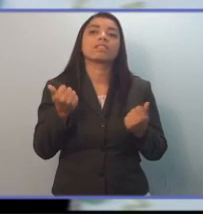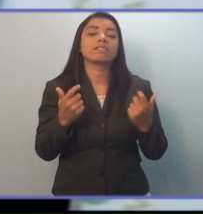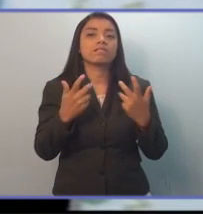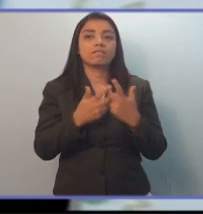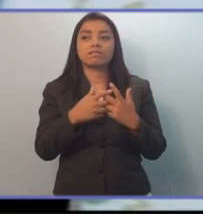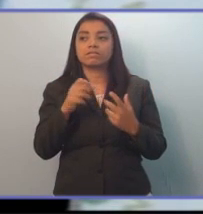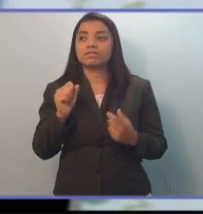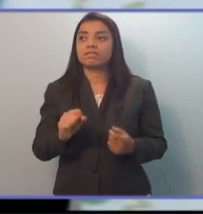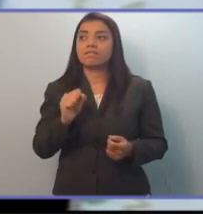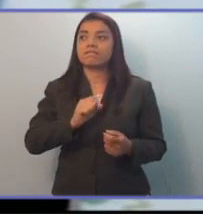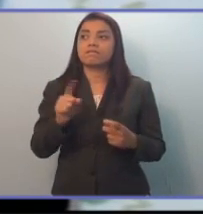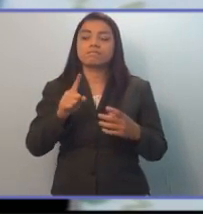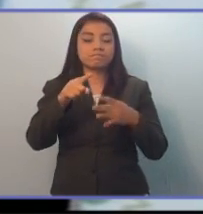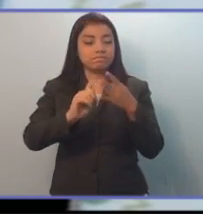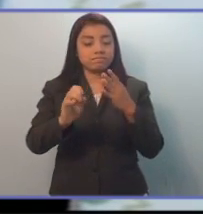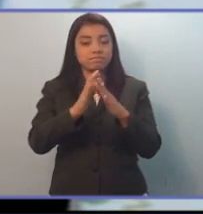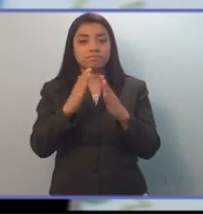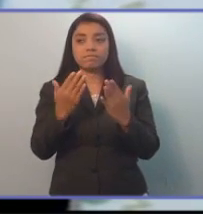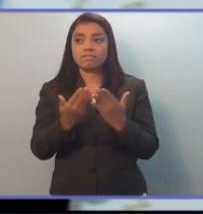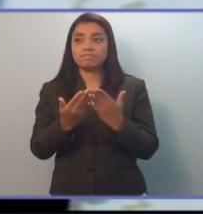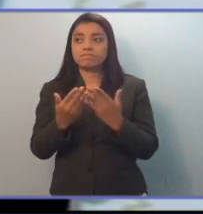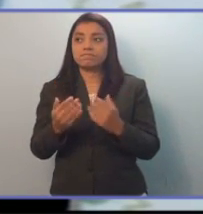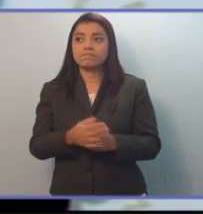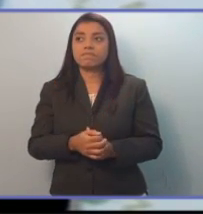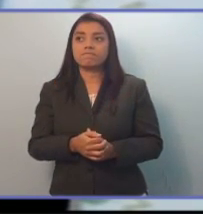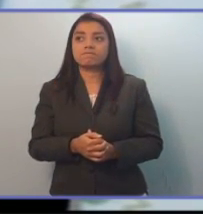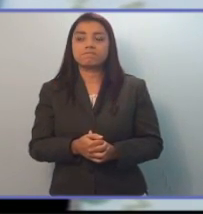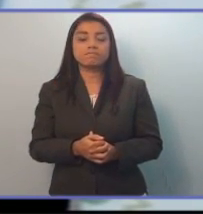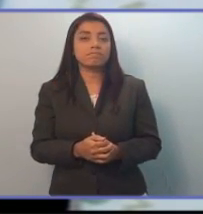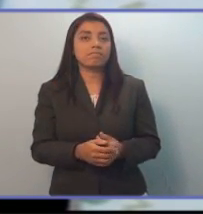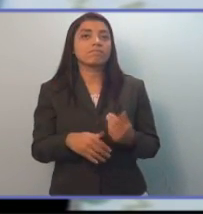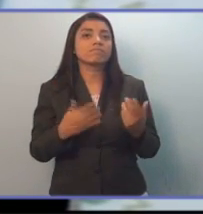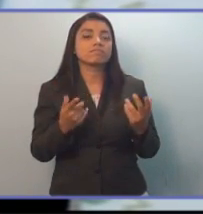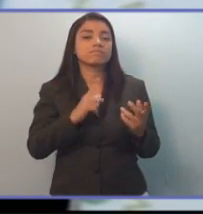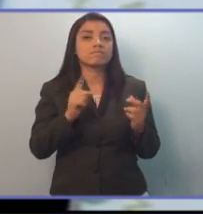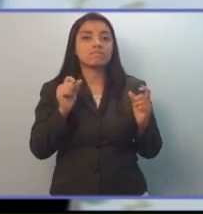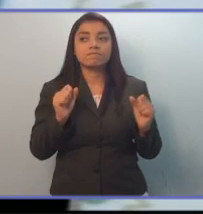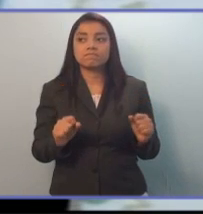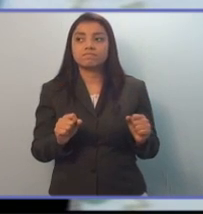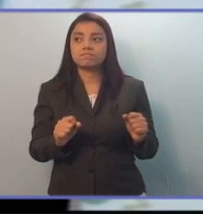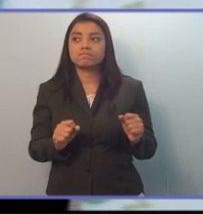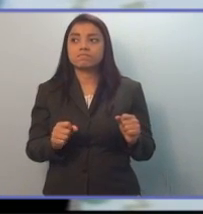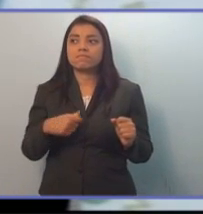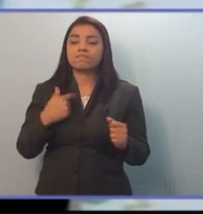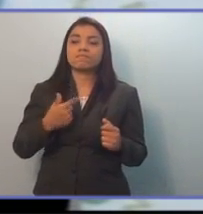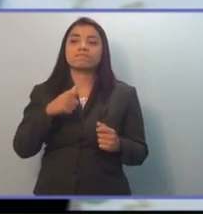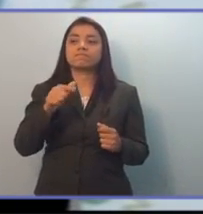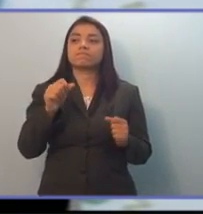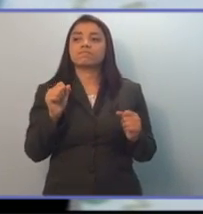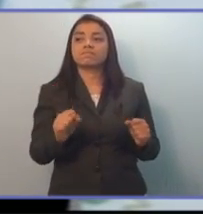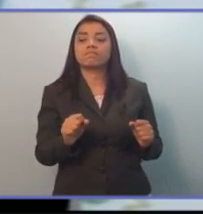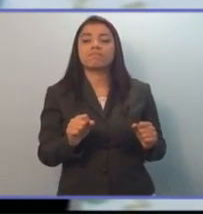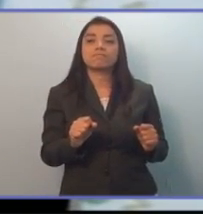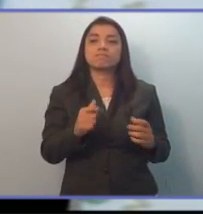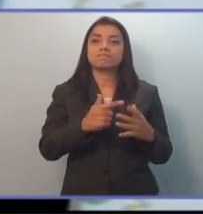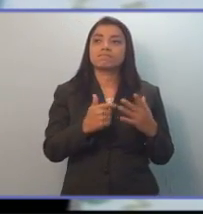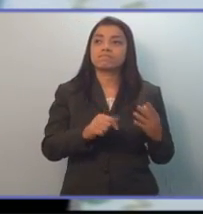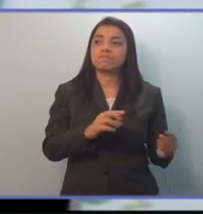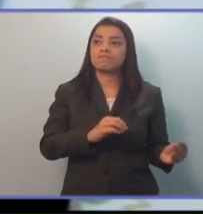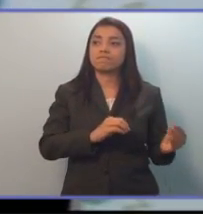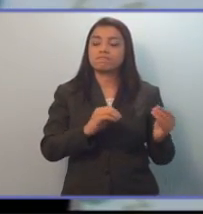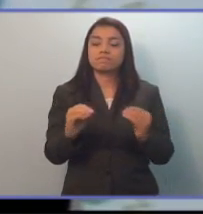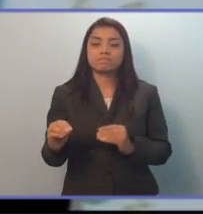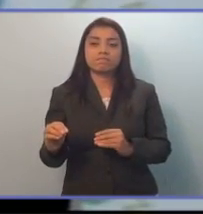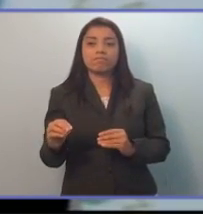a la Constitución de la República. Si ellos consideran que no está conforme a la Constitución de la República, la declaran inaplicable, pero